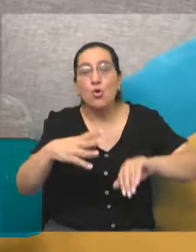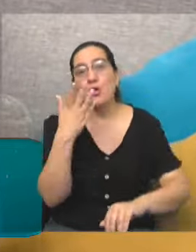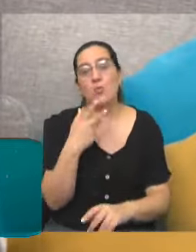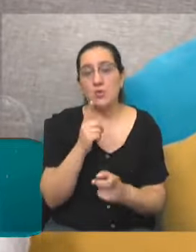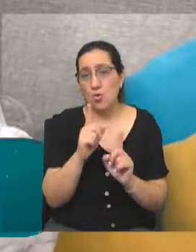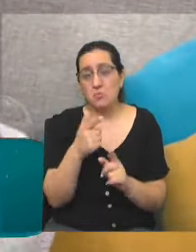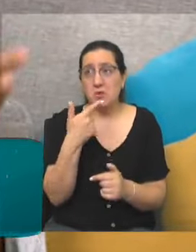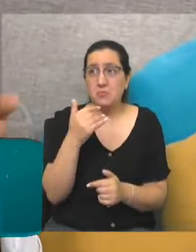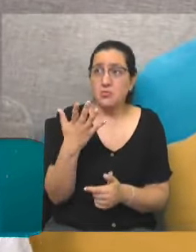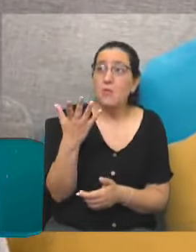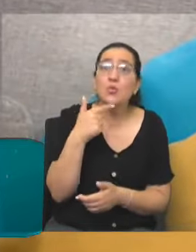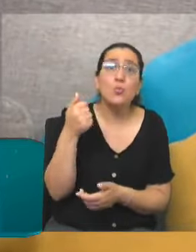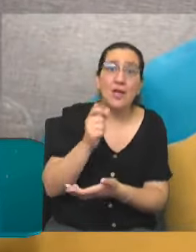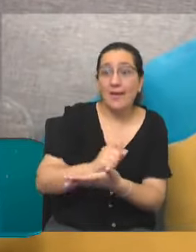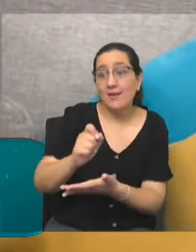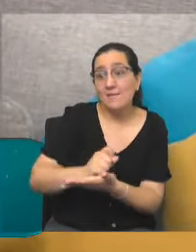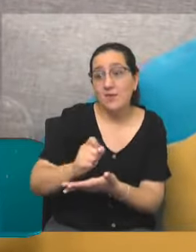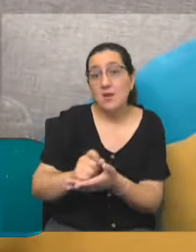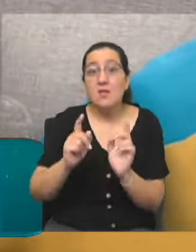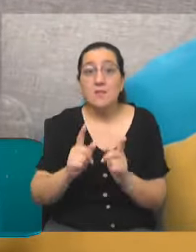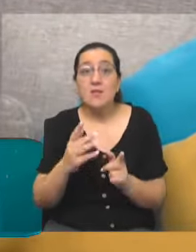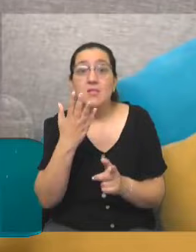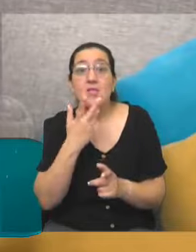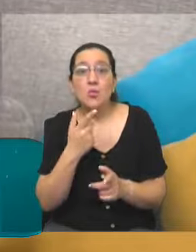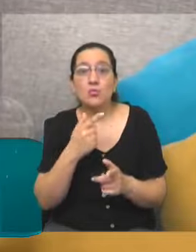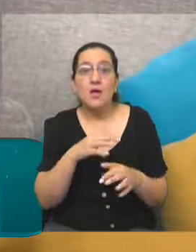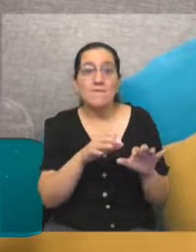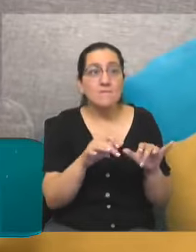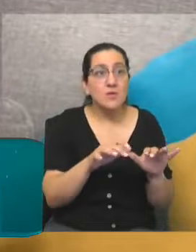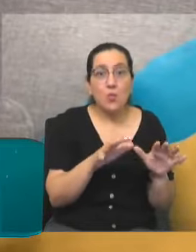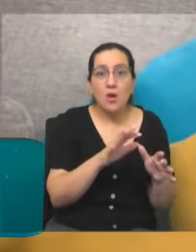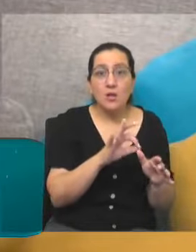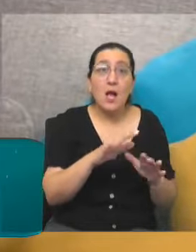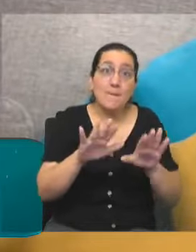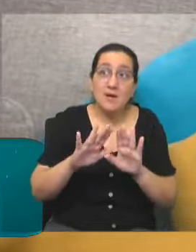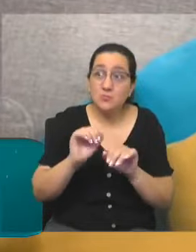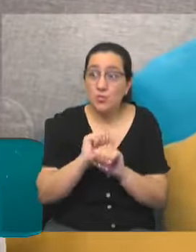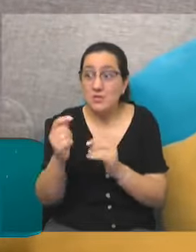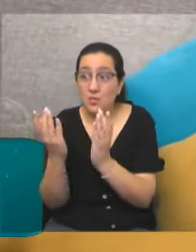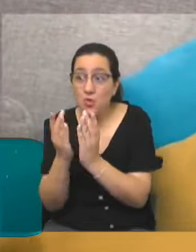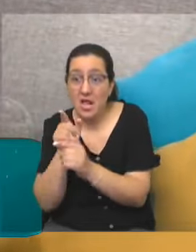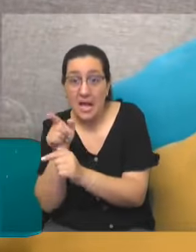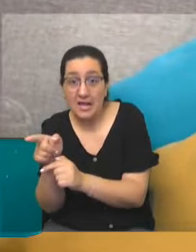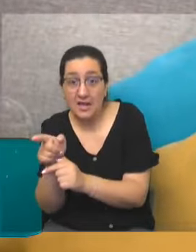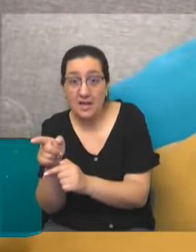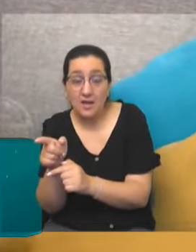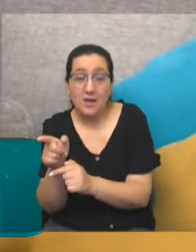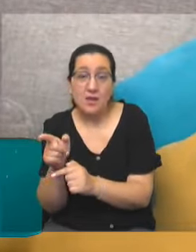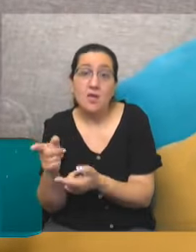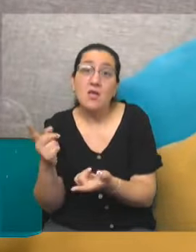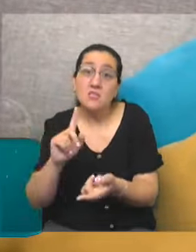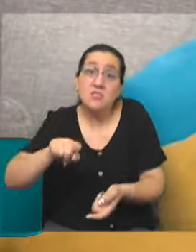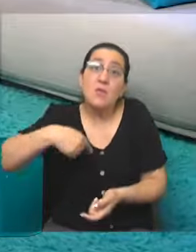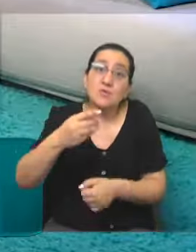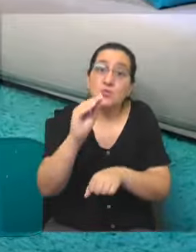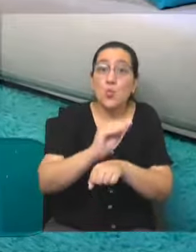vos te gusta escribir y te gusta también la parte audiovisual y capaz que puedes estudiar una cosa, si tenés la oportunidad, y después haces